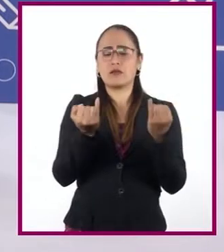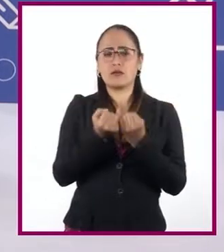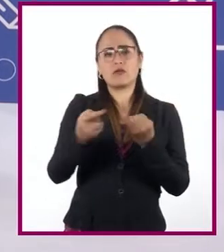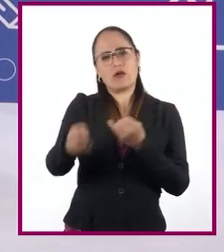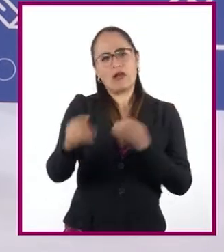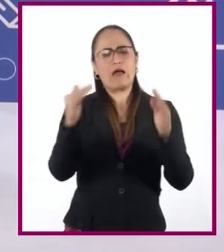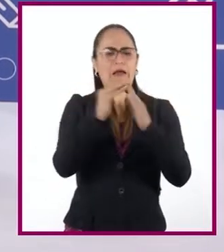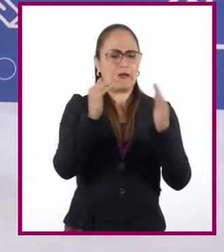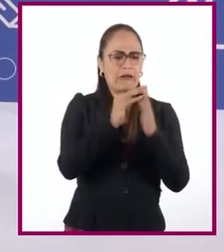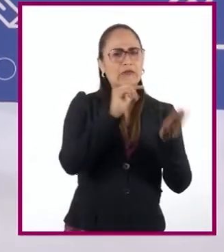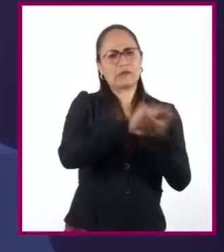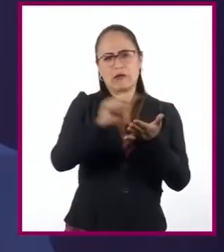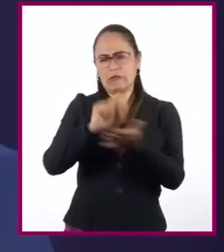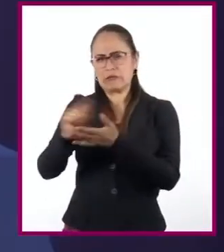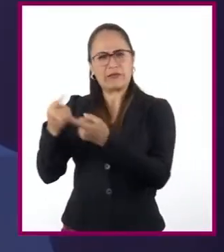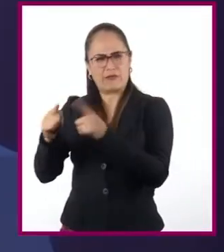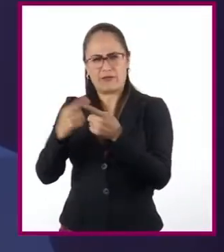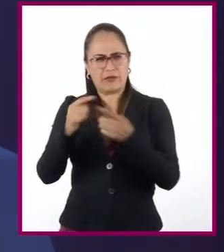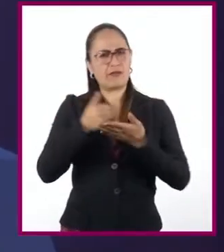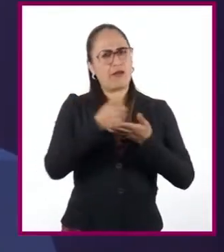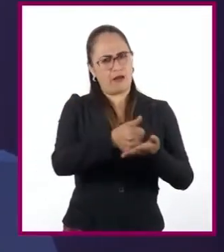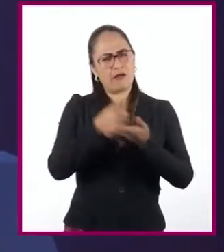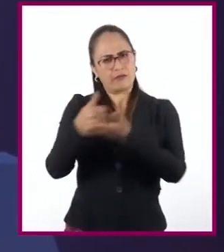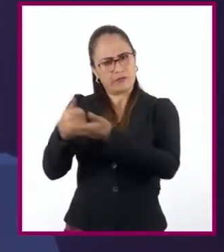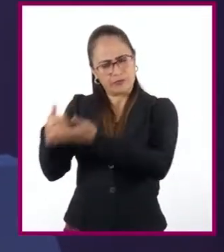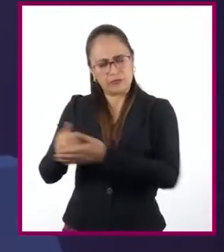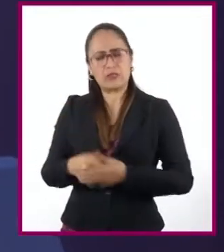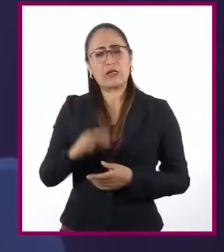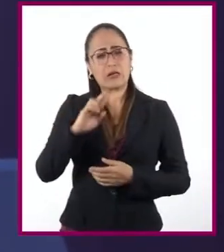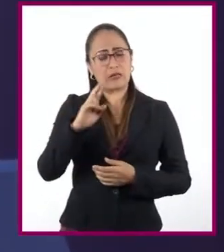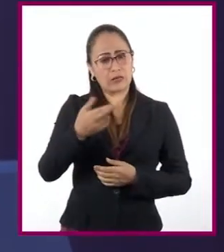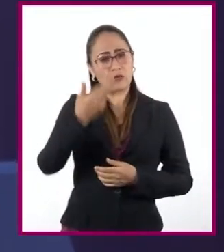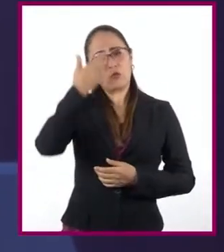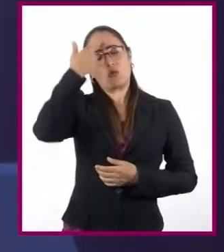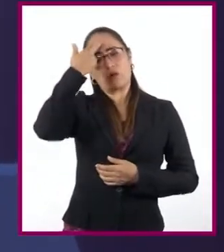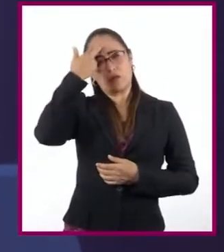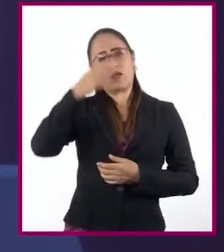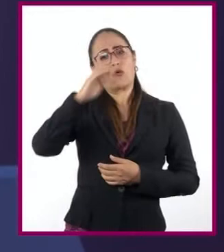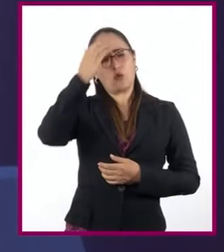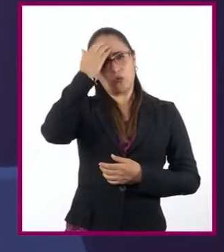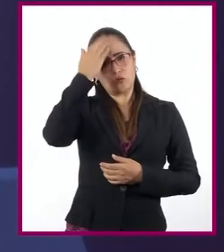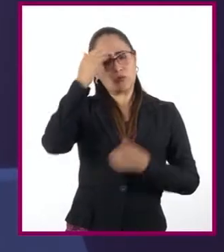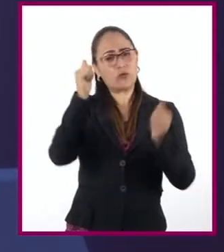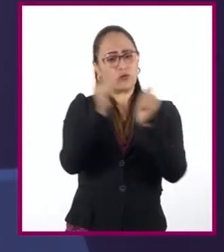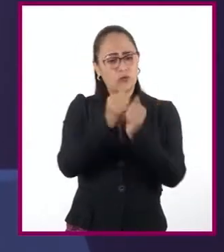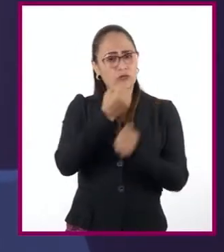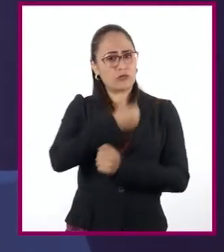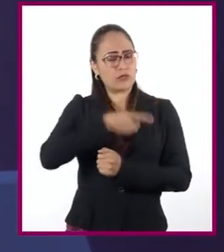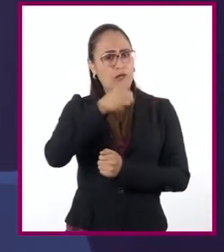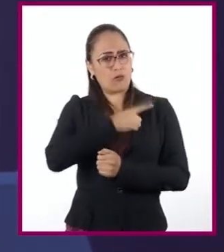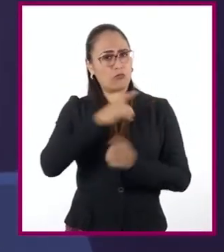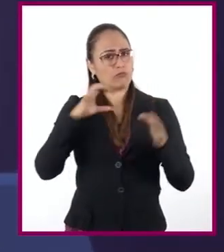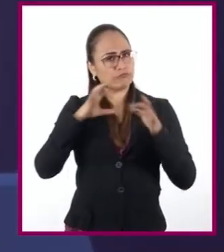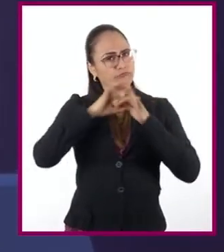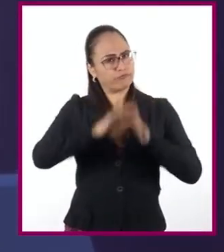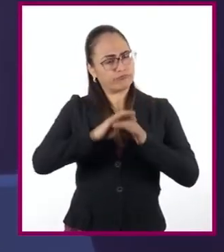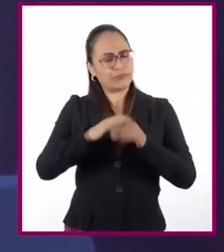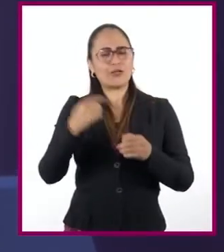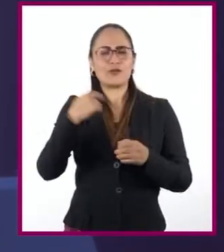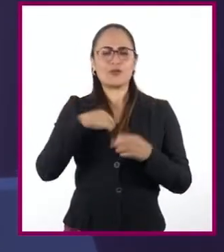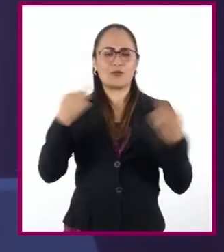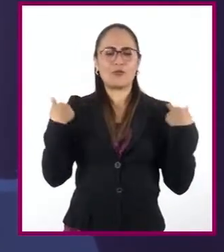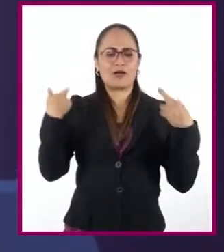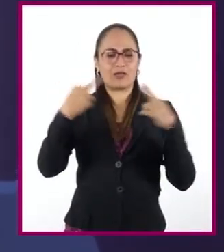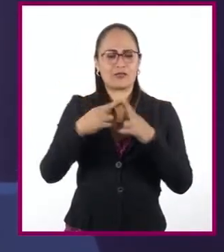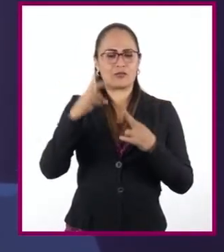las labores de su hogar. No olviden que el conocimiento y la salud van de la mano. Soy la profesora